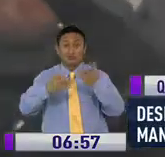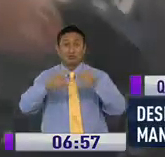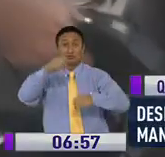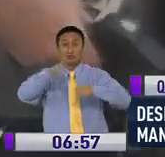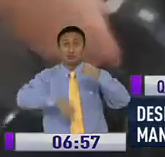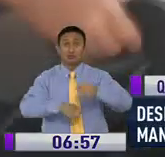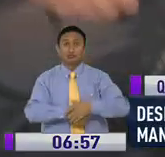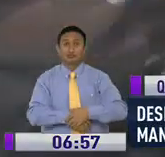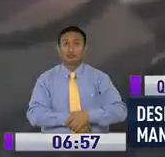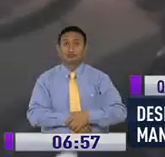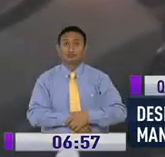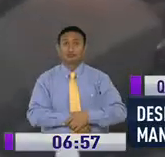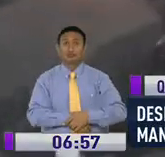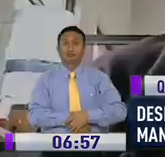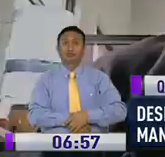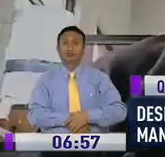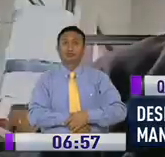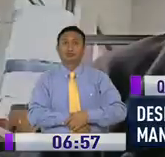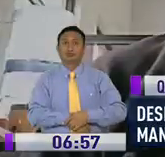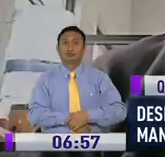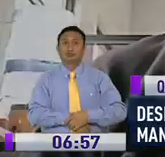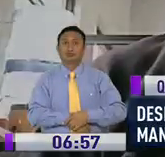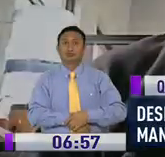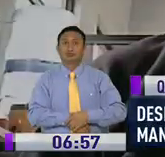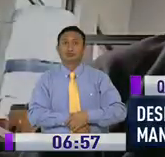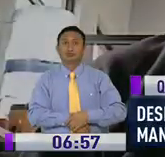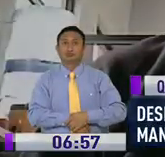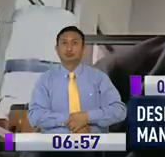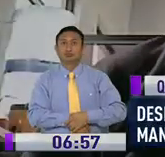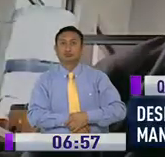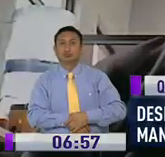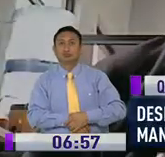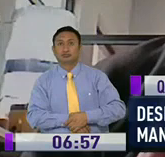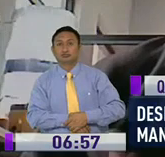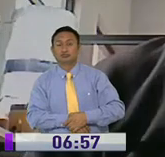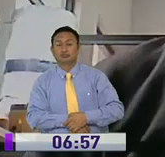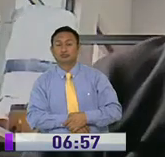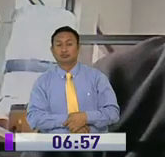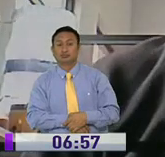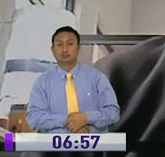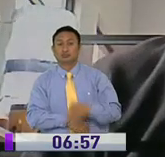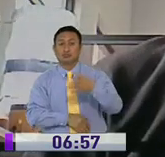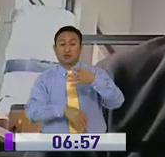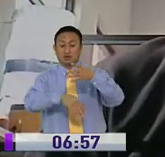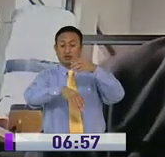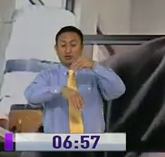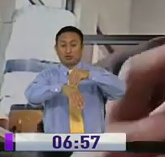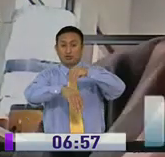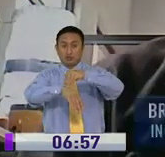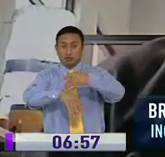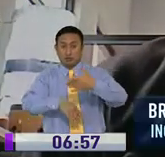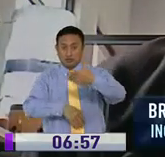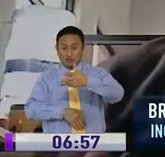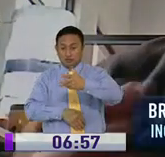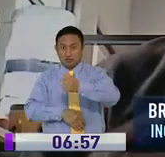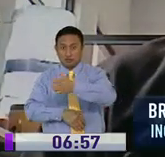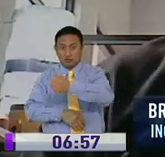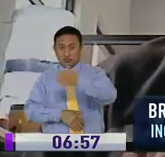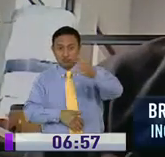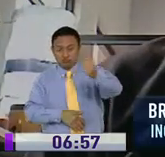que ser desinfectados. Tener alcohol con un spray Entonces, ir